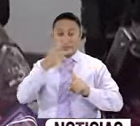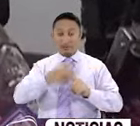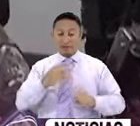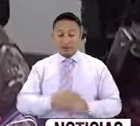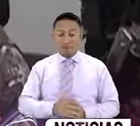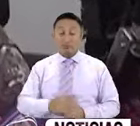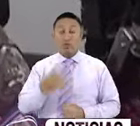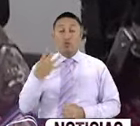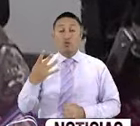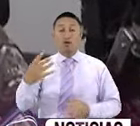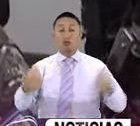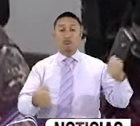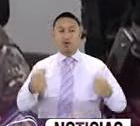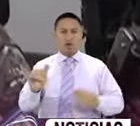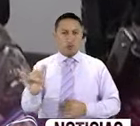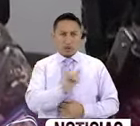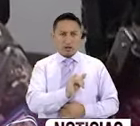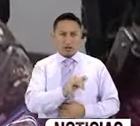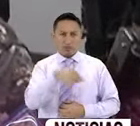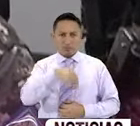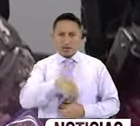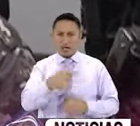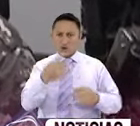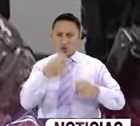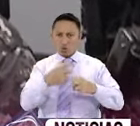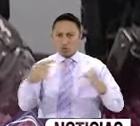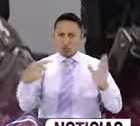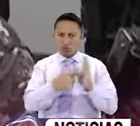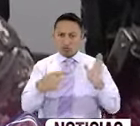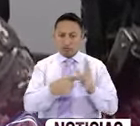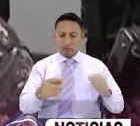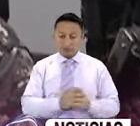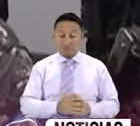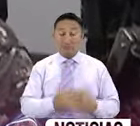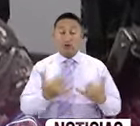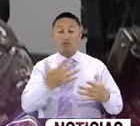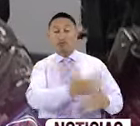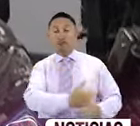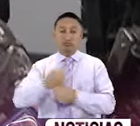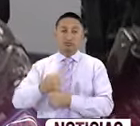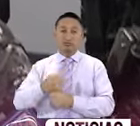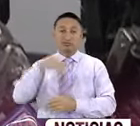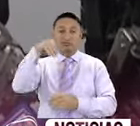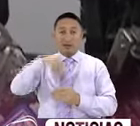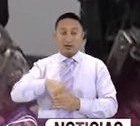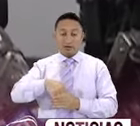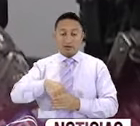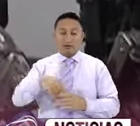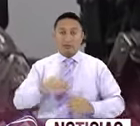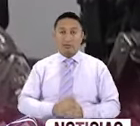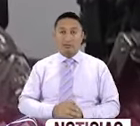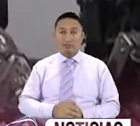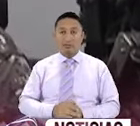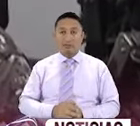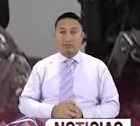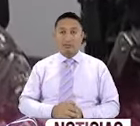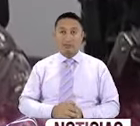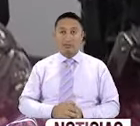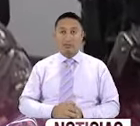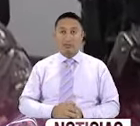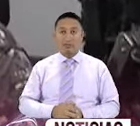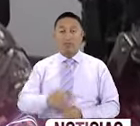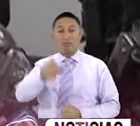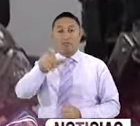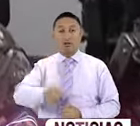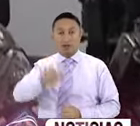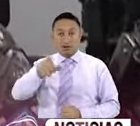estas características blindado que es retenido y en el interior se han encontrado cabecillas de objetivos de intermedio valor de estas bandas